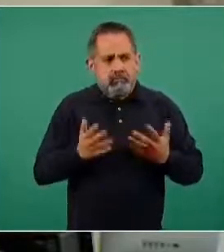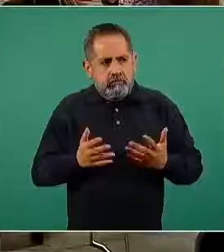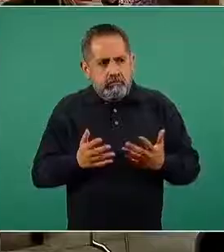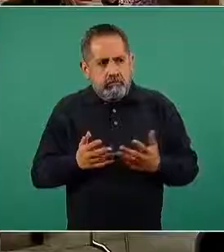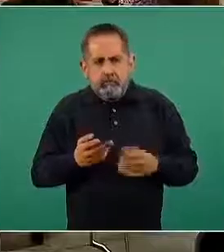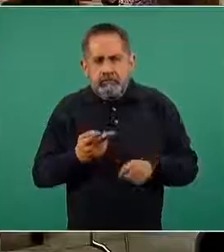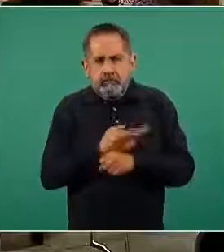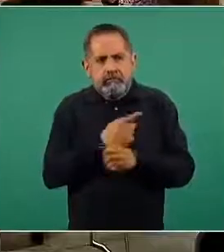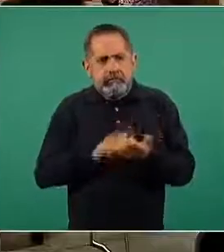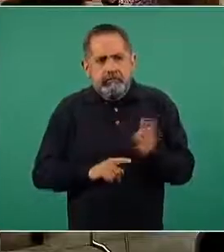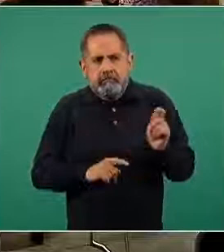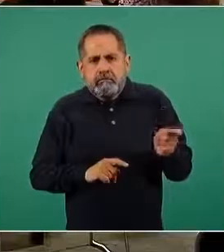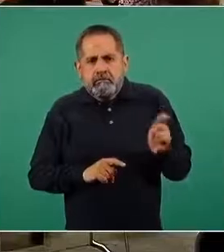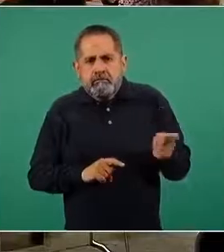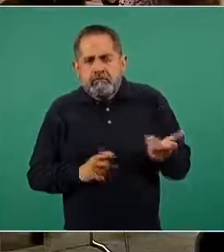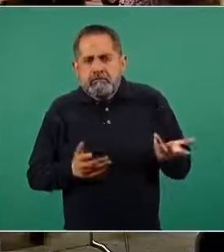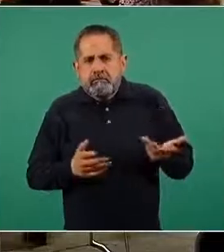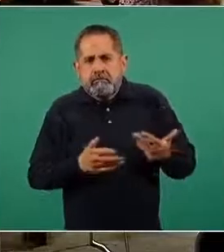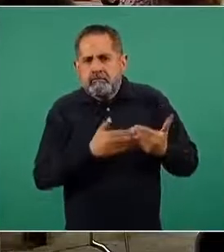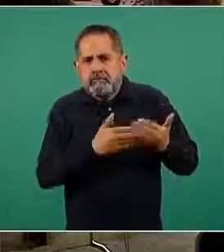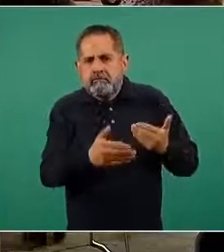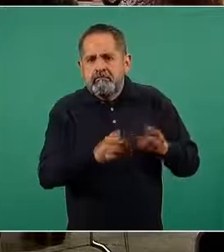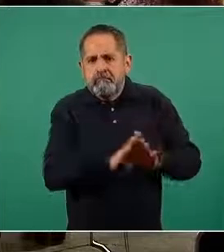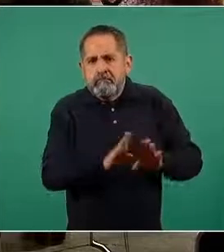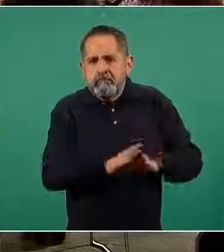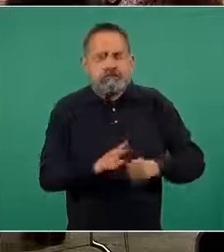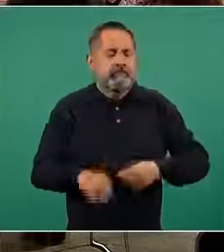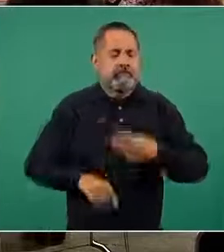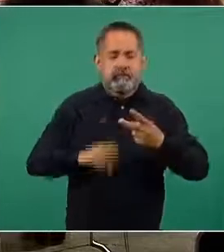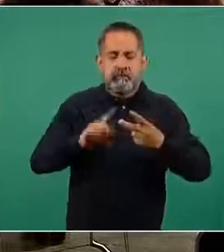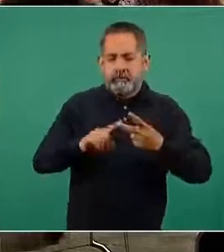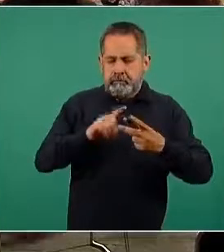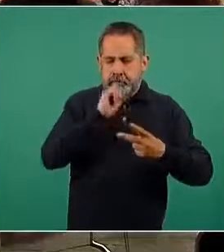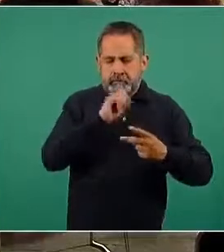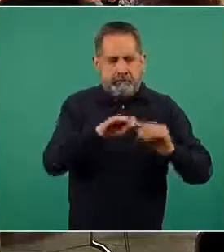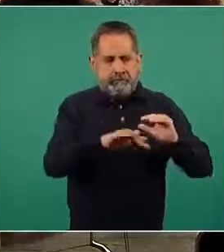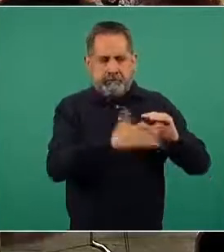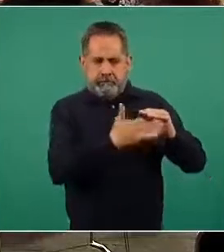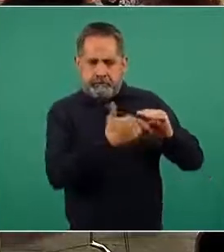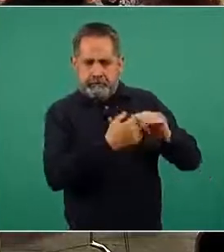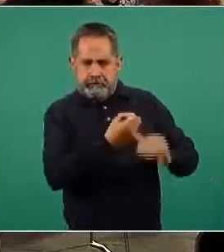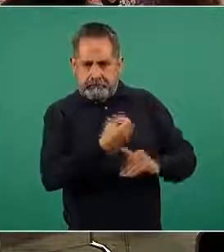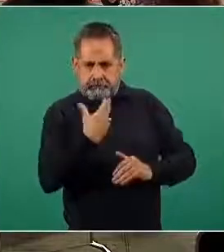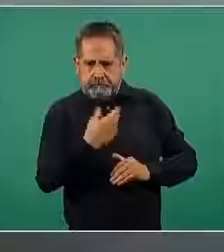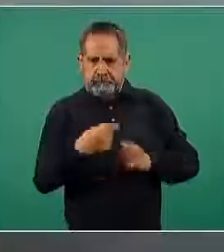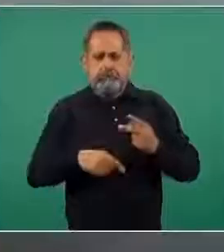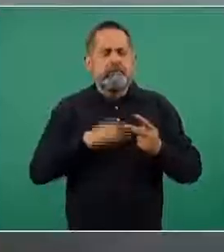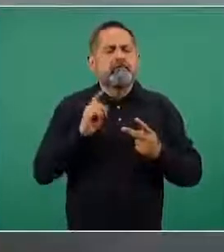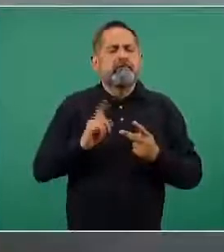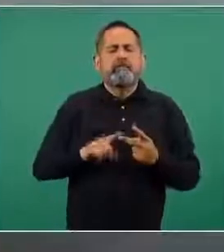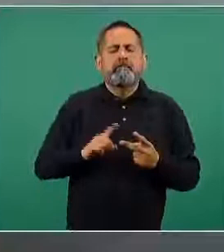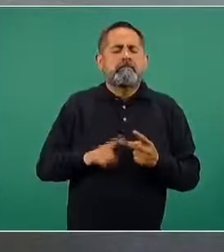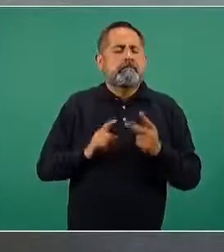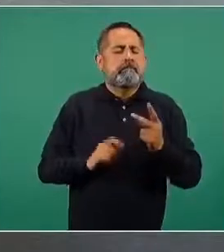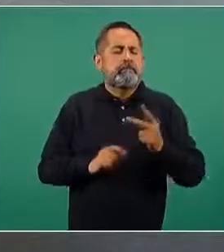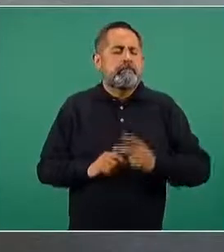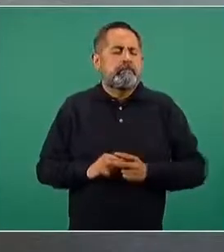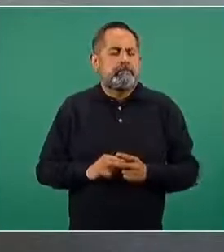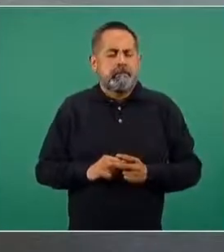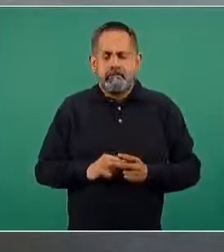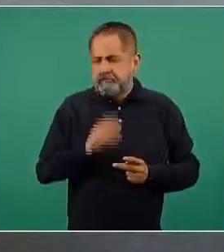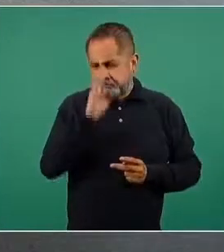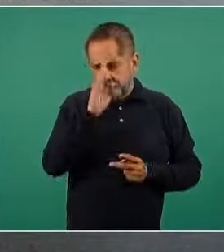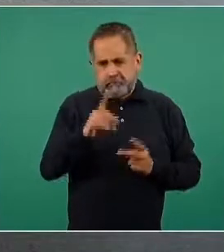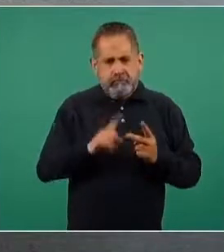pueden tener este tipo de pacientes. La otra, y que también es de ellos, del auditorio del canal, es muy